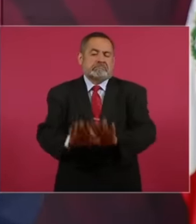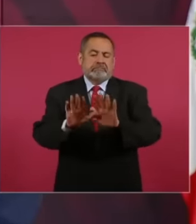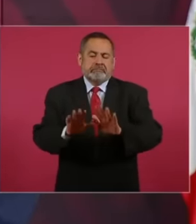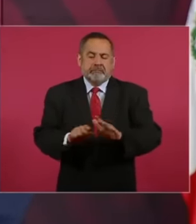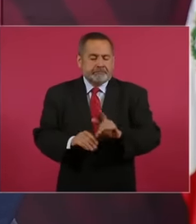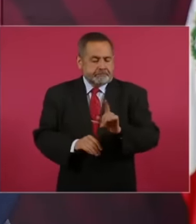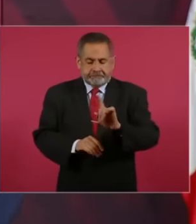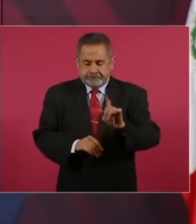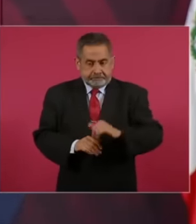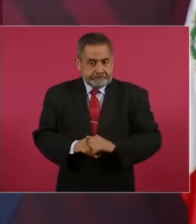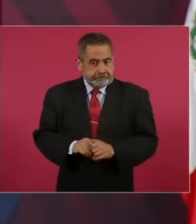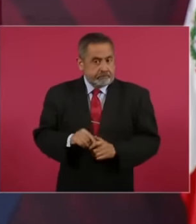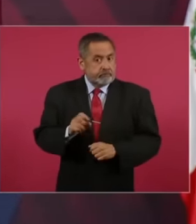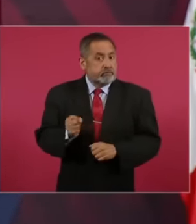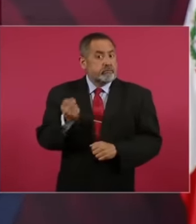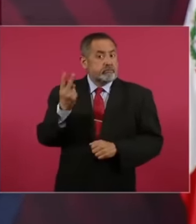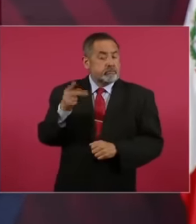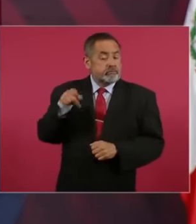y dos